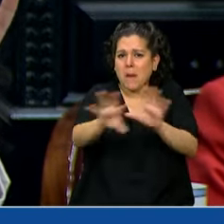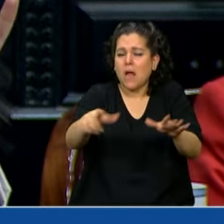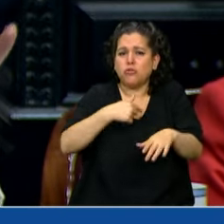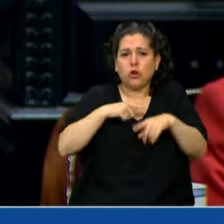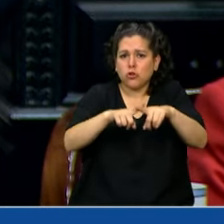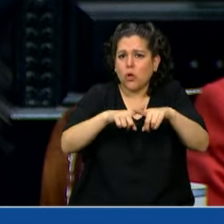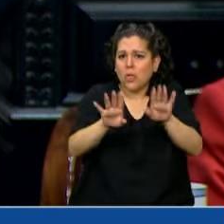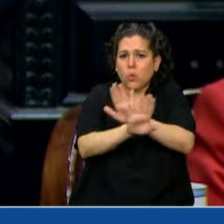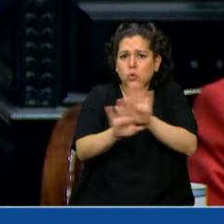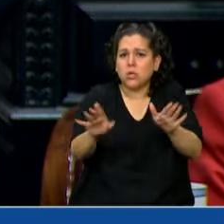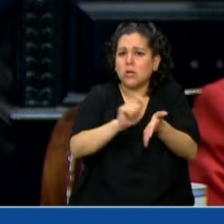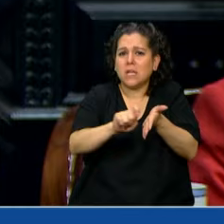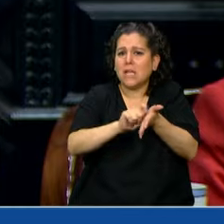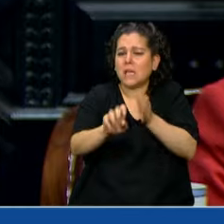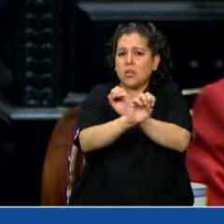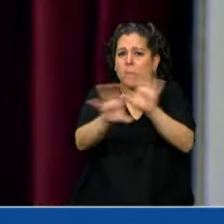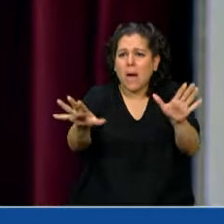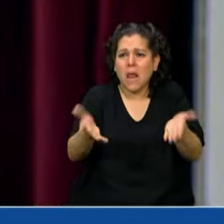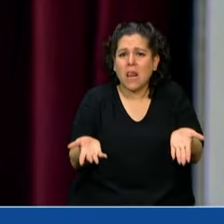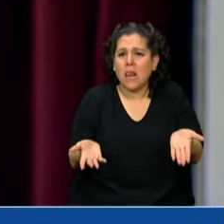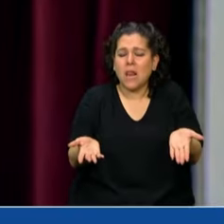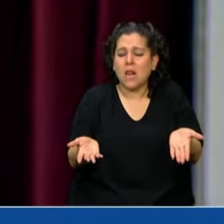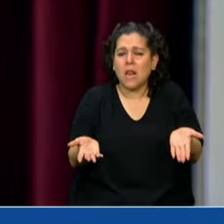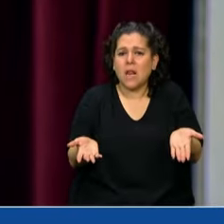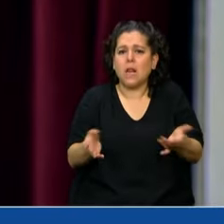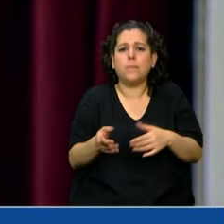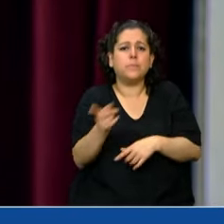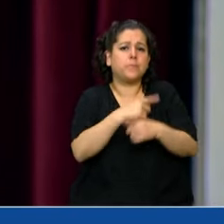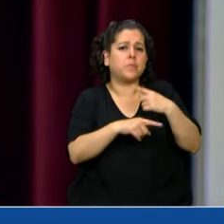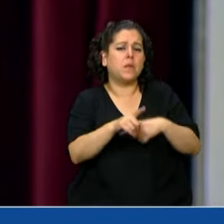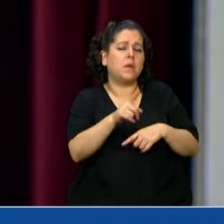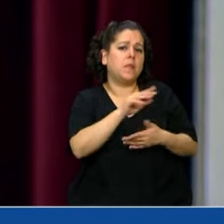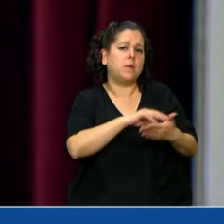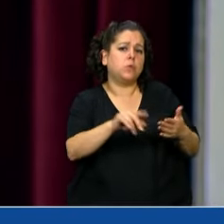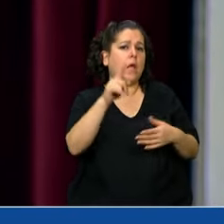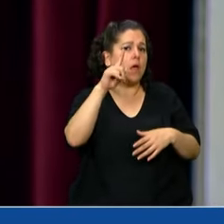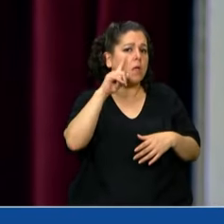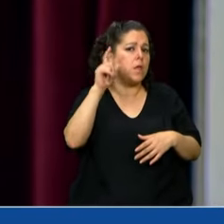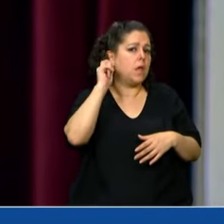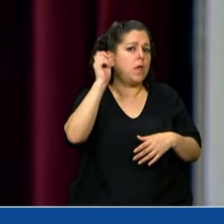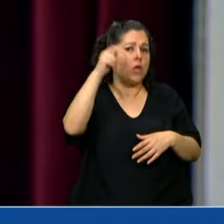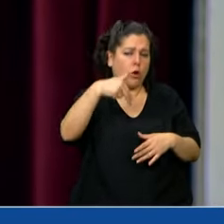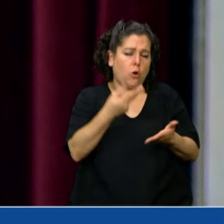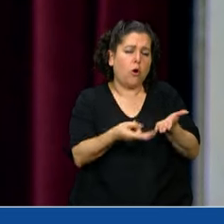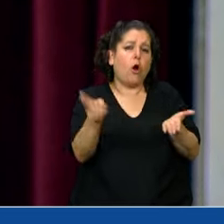debatiendo nada Esto está mal Gracias diputada verazay diputado egon podemos repetir ese